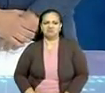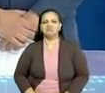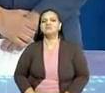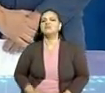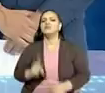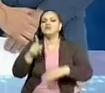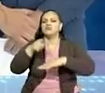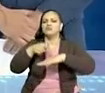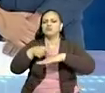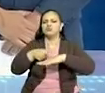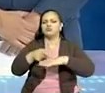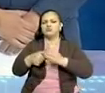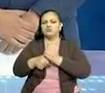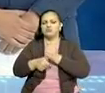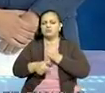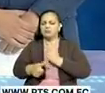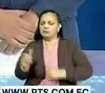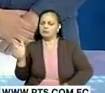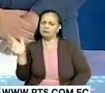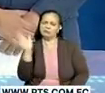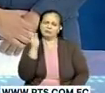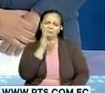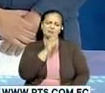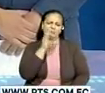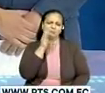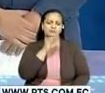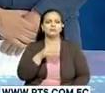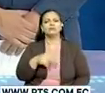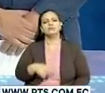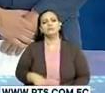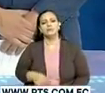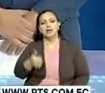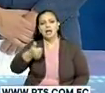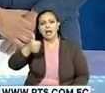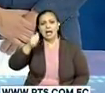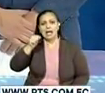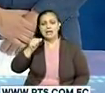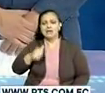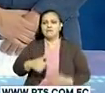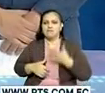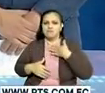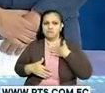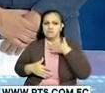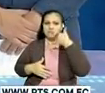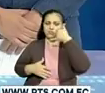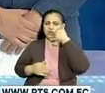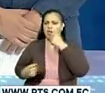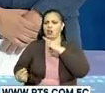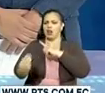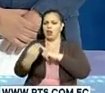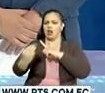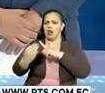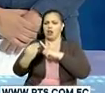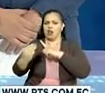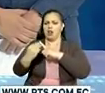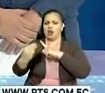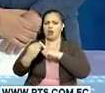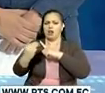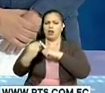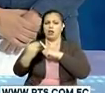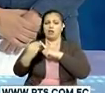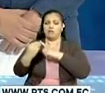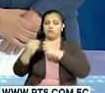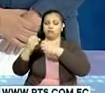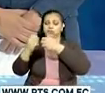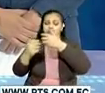a vista y paciencia de todo el mundo. Entiendo. Ayer recibí un montón de mensajes, me dice don Hugo, pero donde usted dice no es el único sitio. Vaya por el